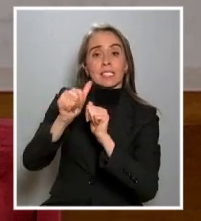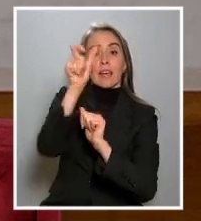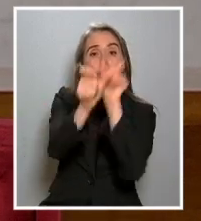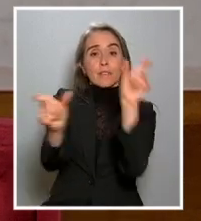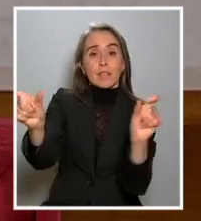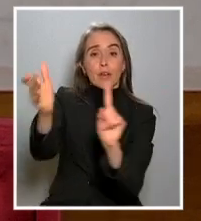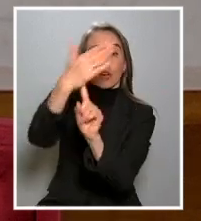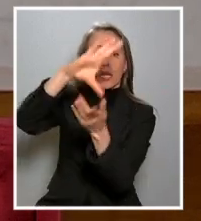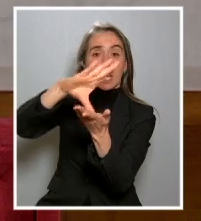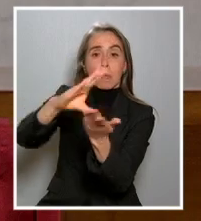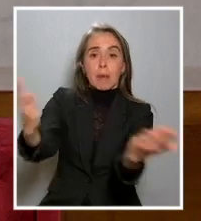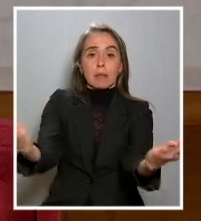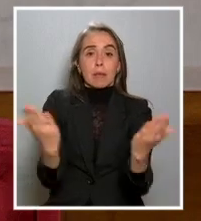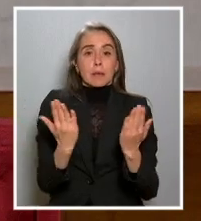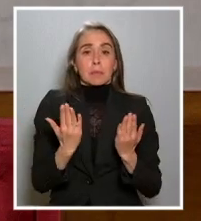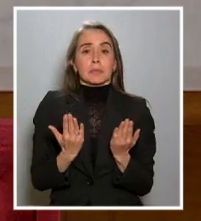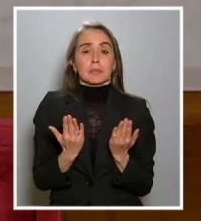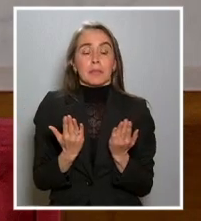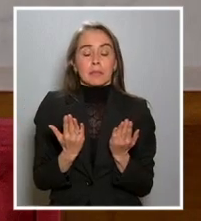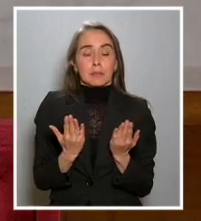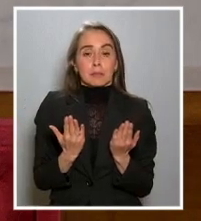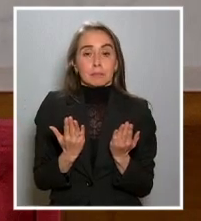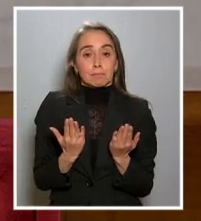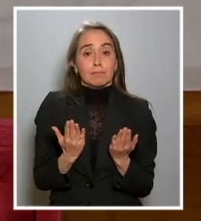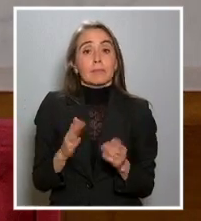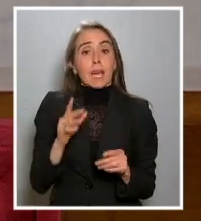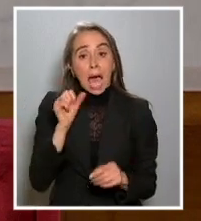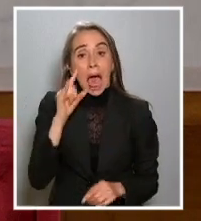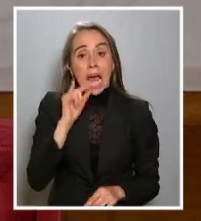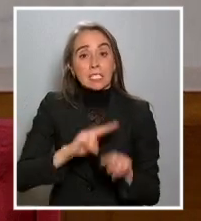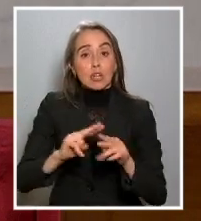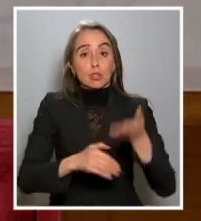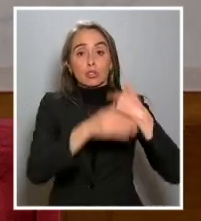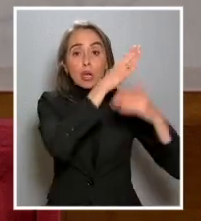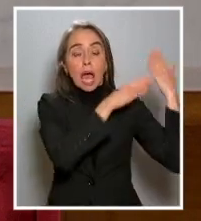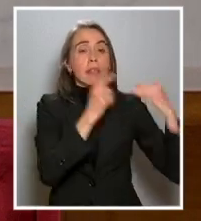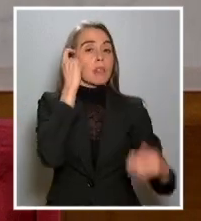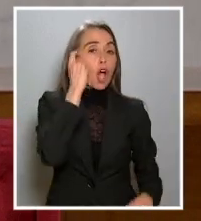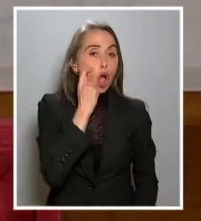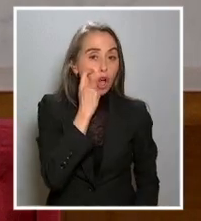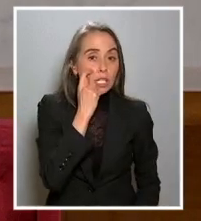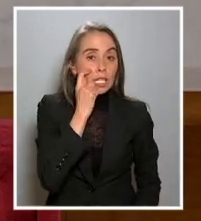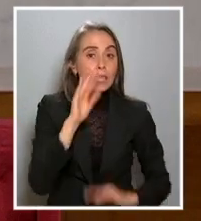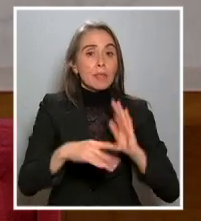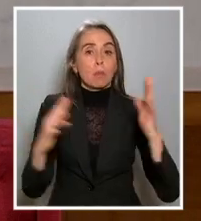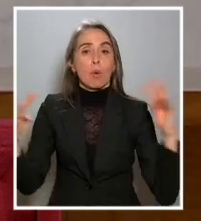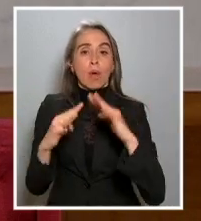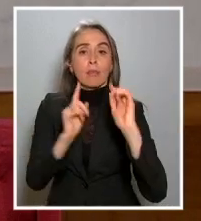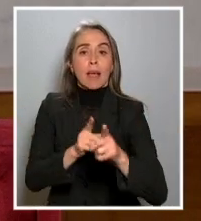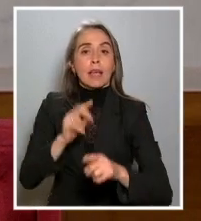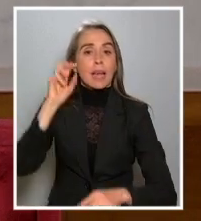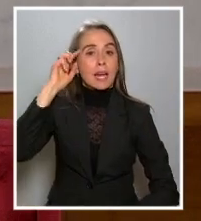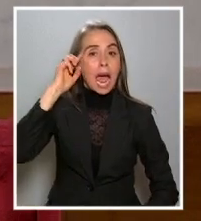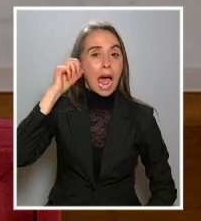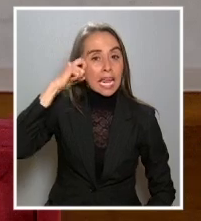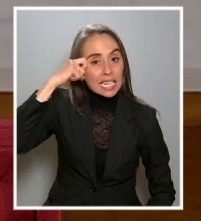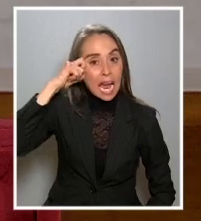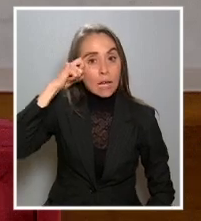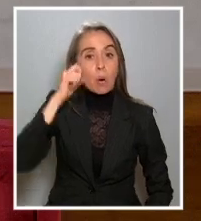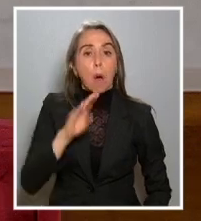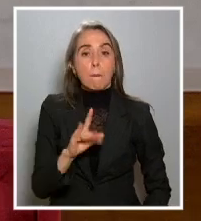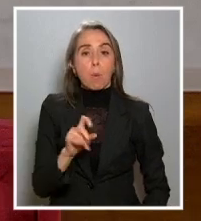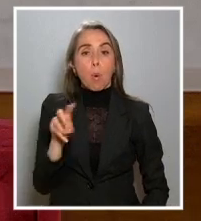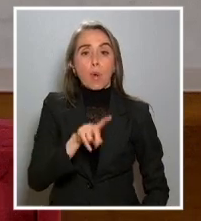le pone por delante. Así lo hizo en su momento O'Higgins después de Rancagua, o Bulnes y